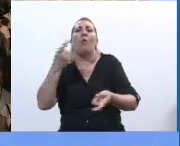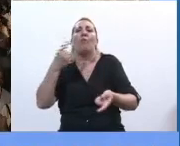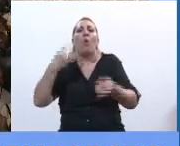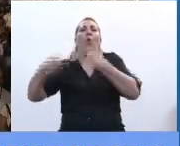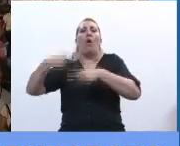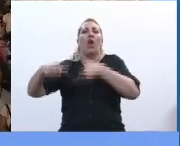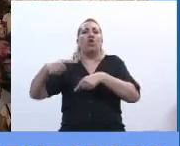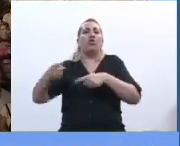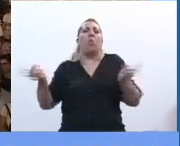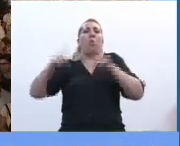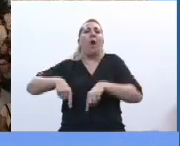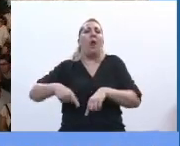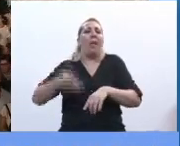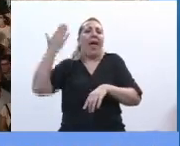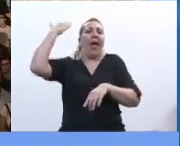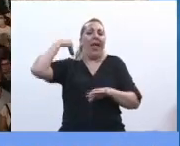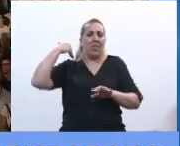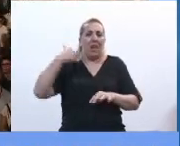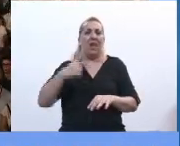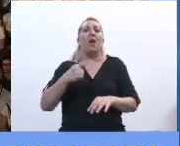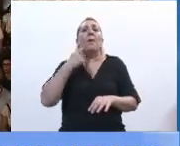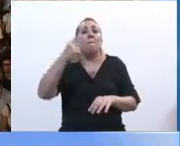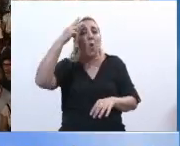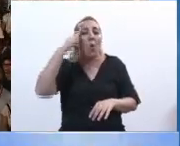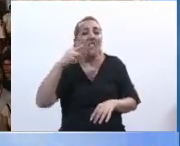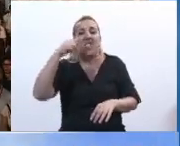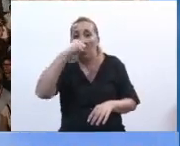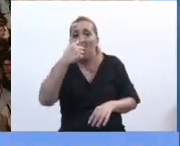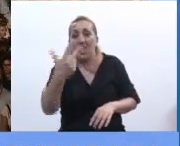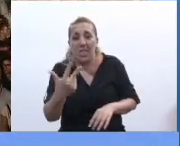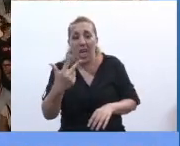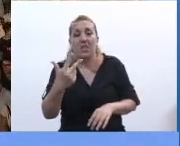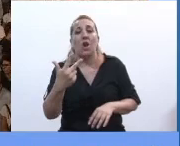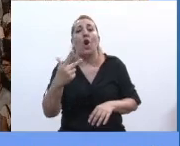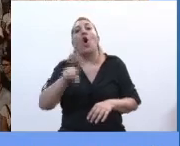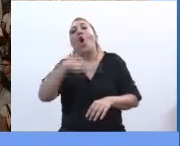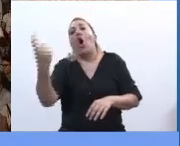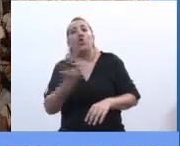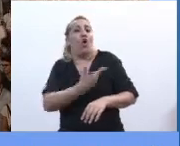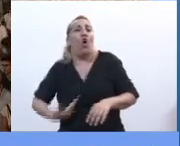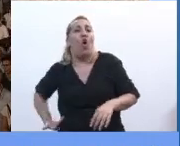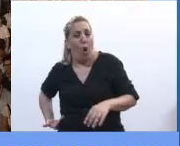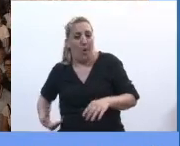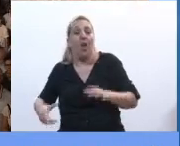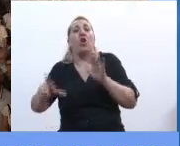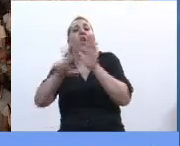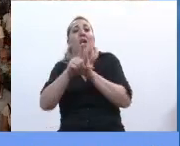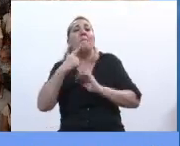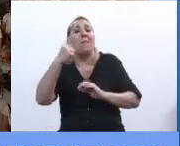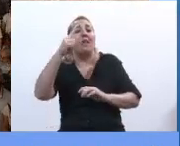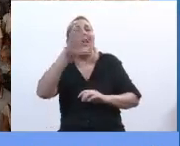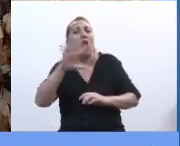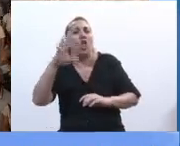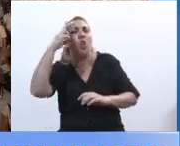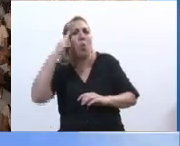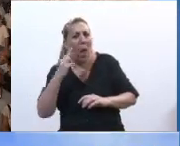estadio anterior en 1973 otro gobierno democrático en una ley 20 mil 509